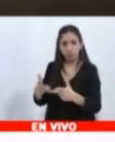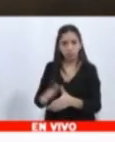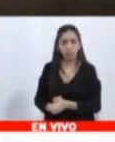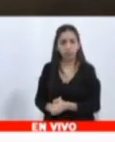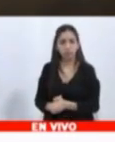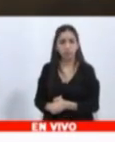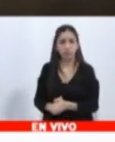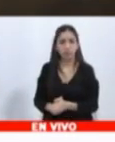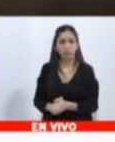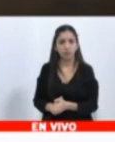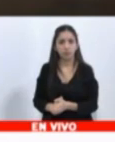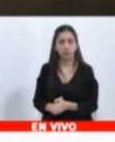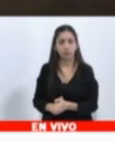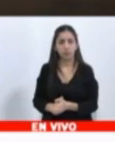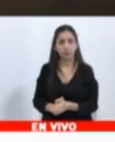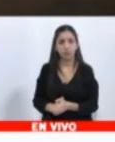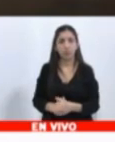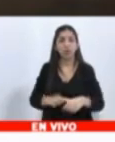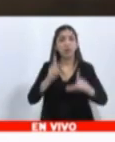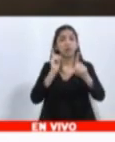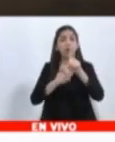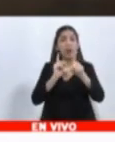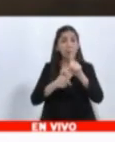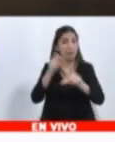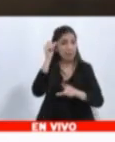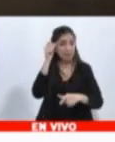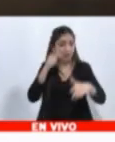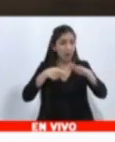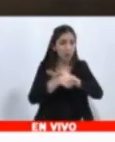Y les he dicho, no solamente